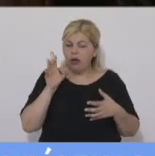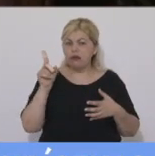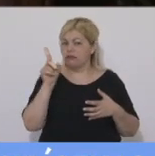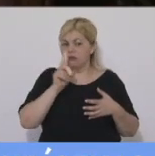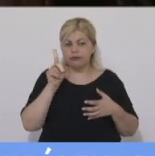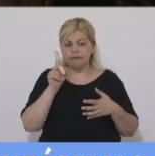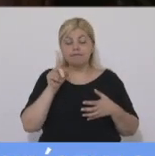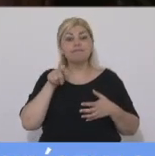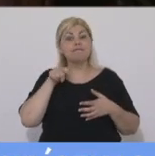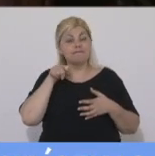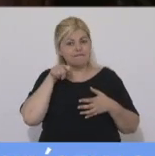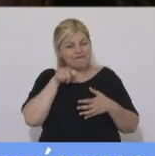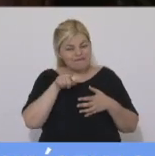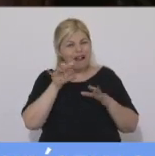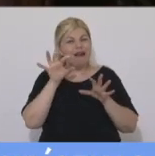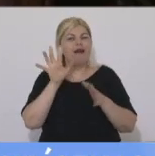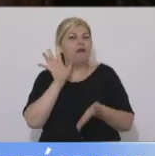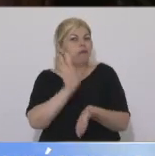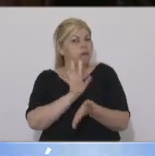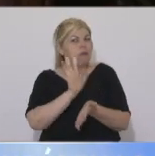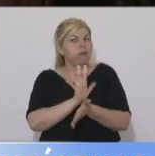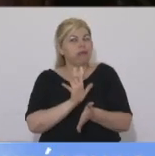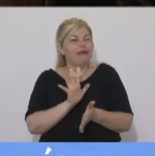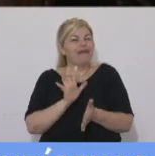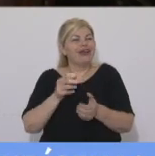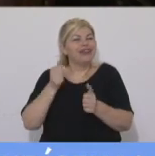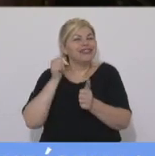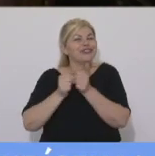es una necesidad, es una deuda histórica,